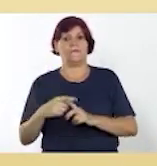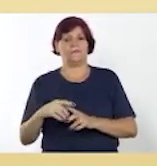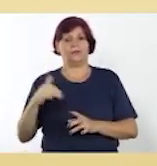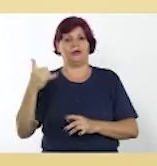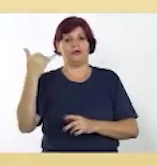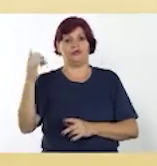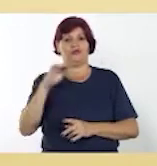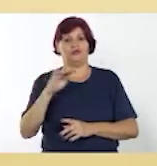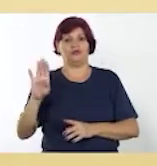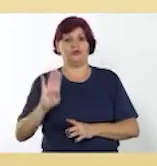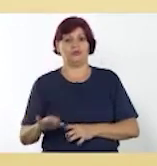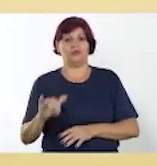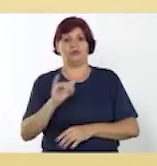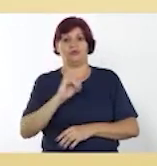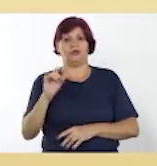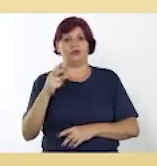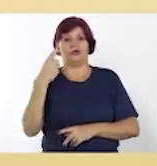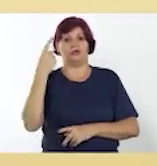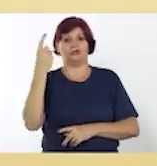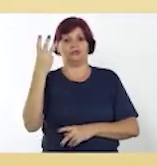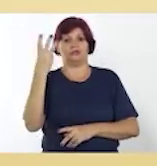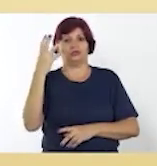130. Ahora,